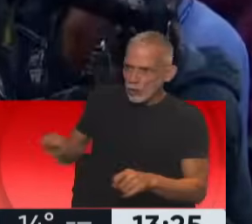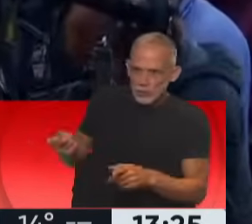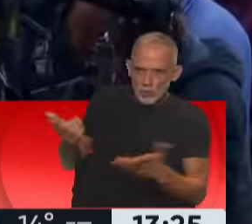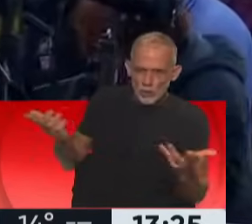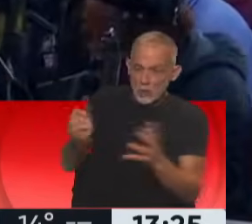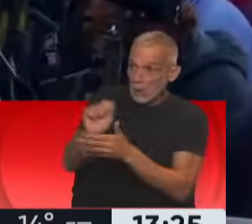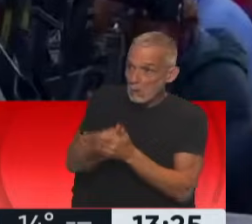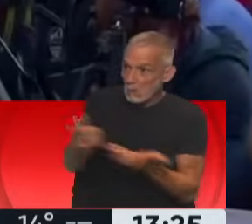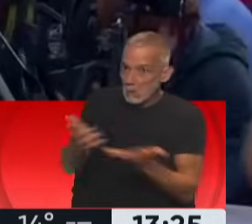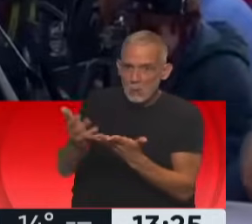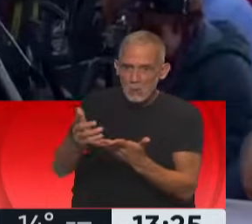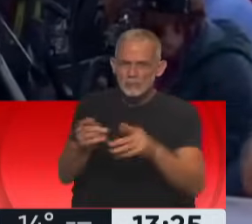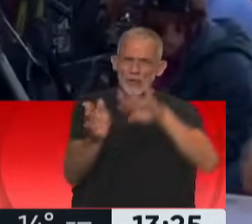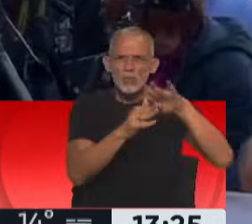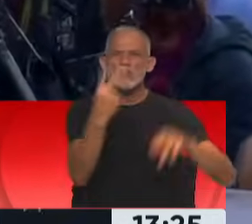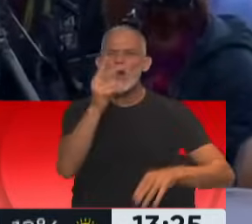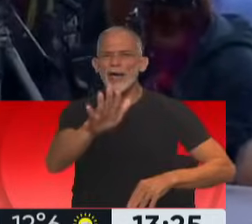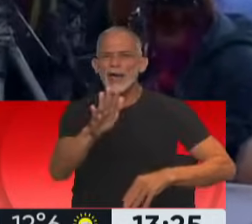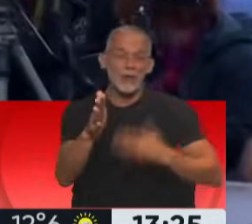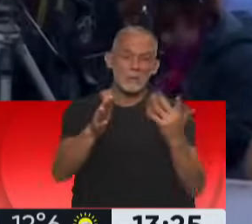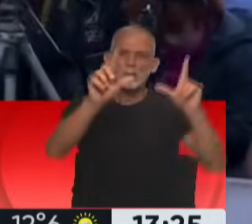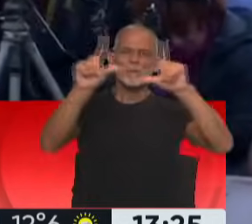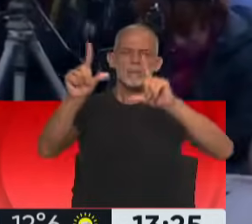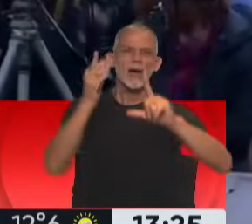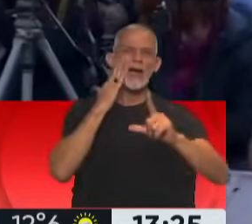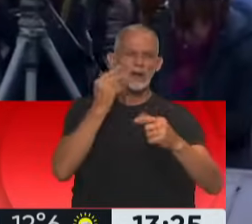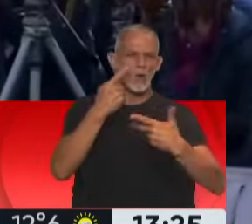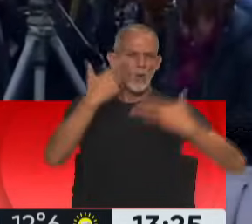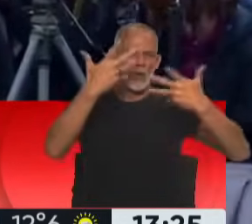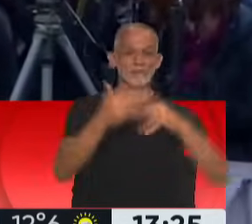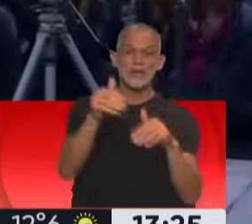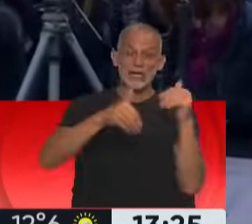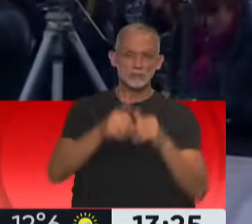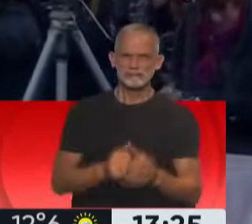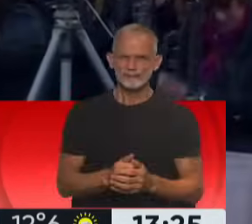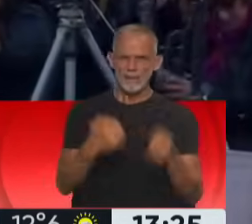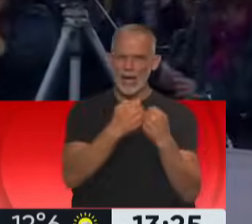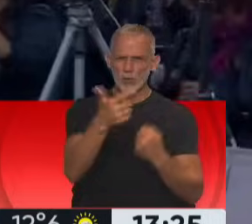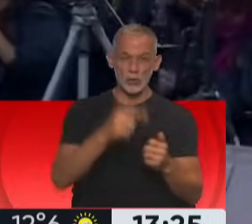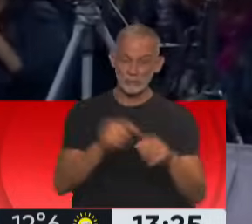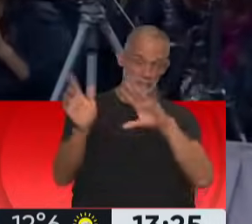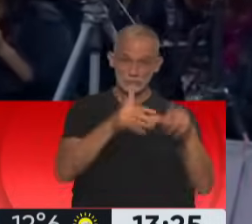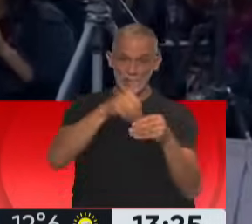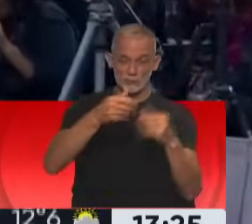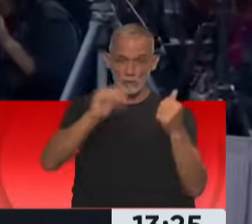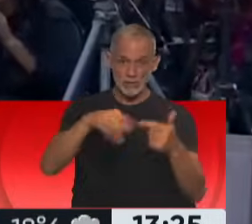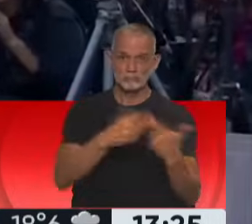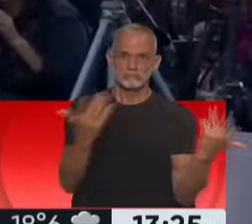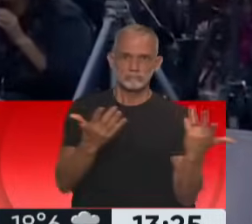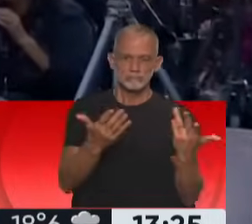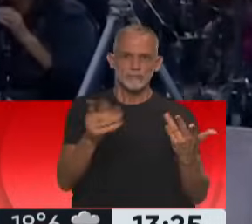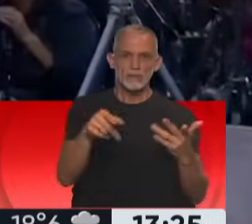O se descartan 2 o 3 y quedan 2. Y que van a otra elección y no se ponen de acuerdo. Y que van a otra elección y no se ponen de acuerdo.